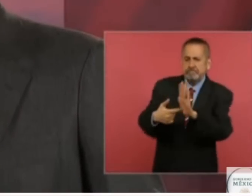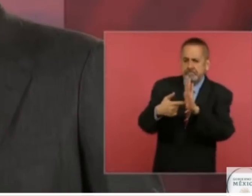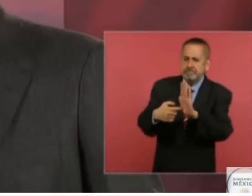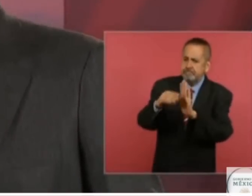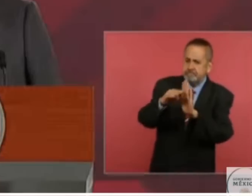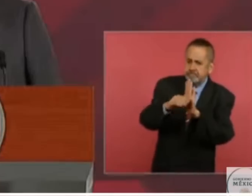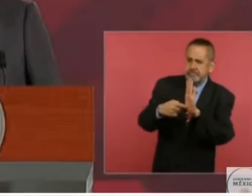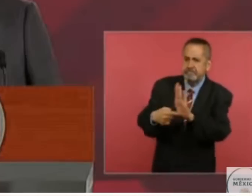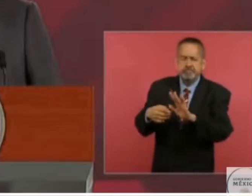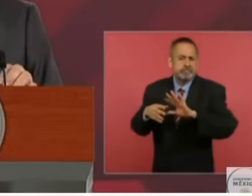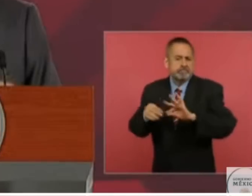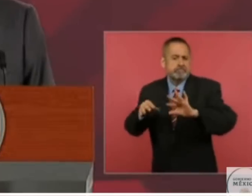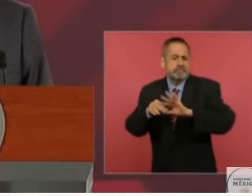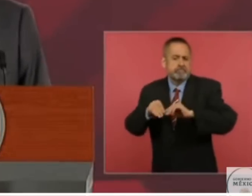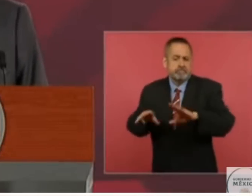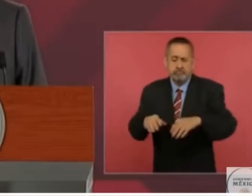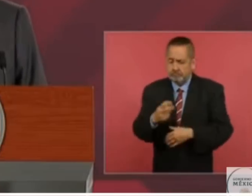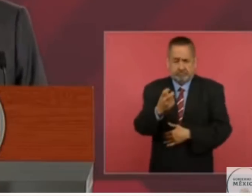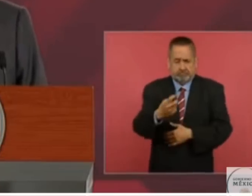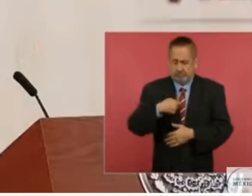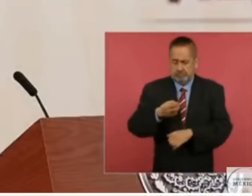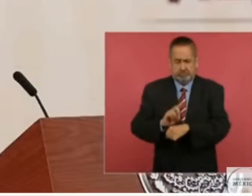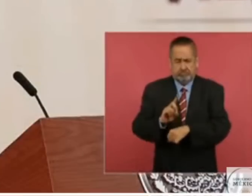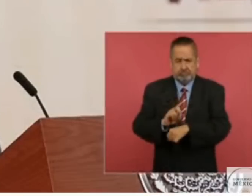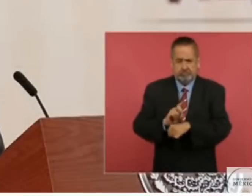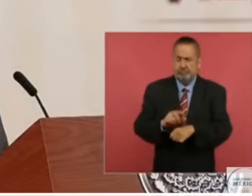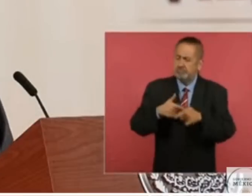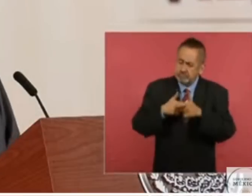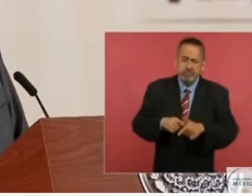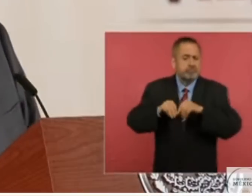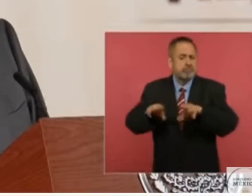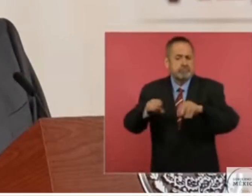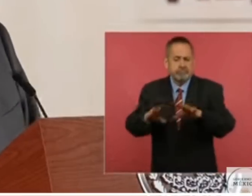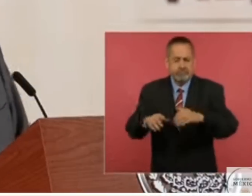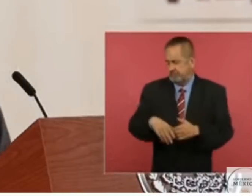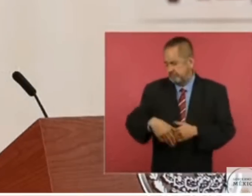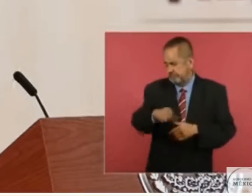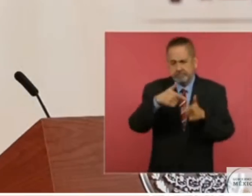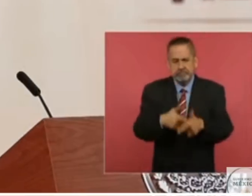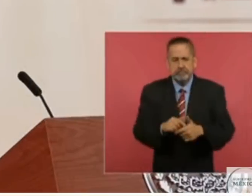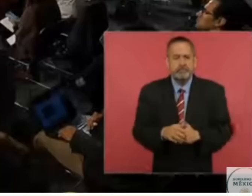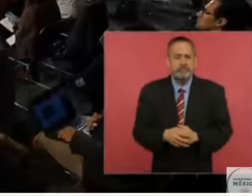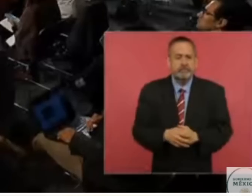y es lo que estoy haciendo todos los días y lo vamos a seguir haciendo. Pero en fin, dijimos que ya no íbamos a hablar y miren,